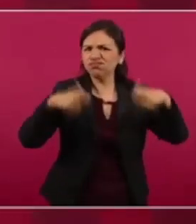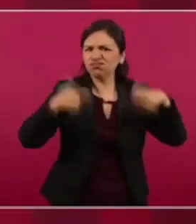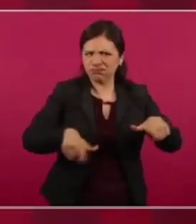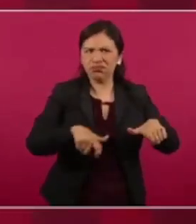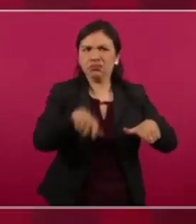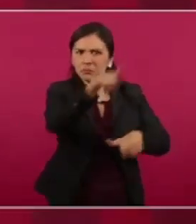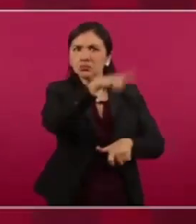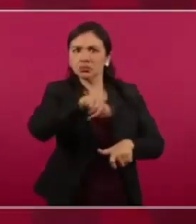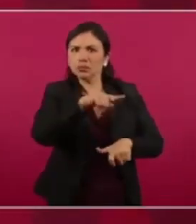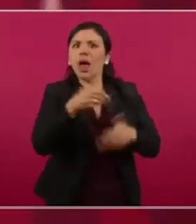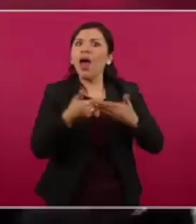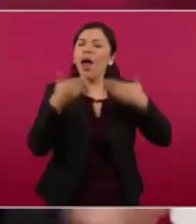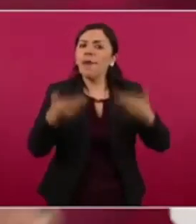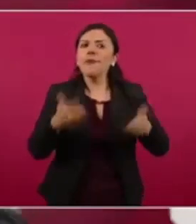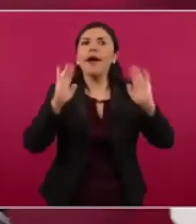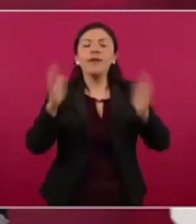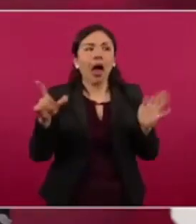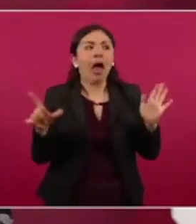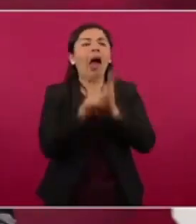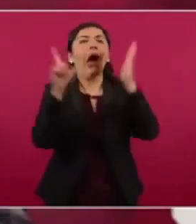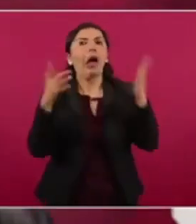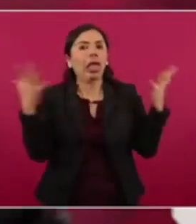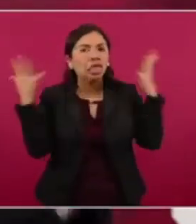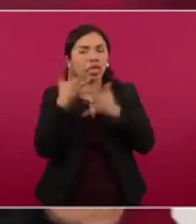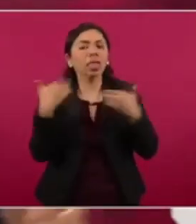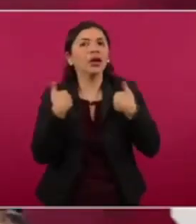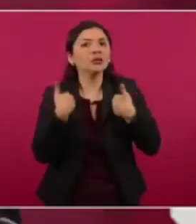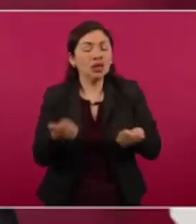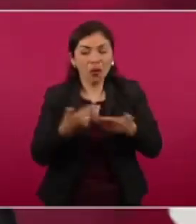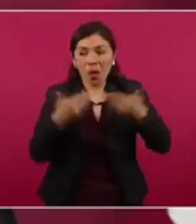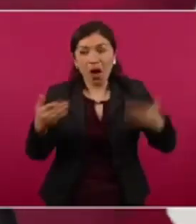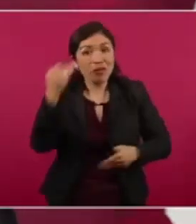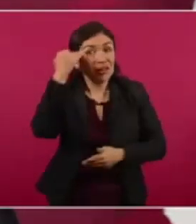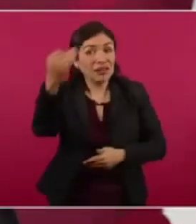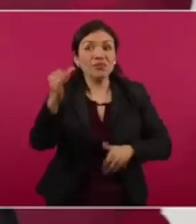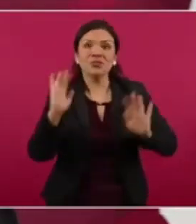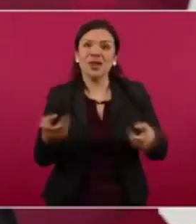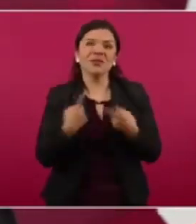que ya están entendiendo que esto es distinto.